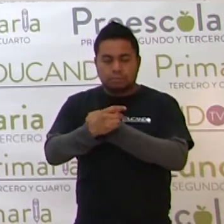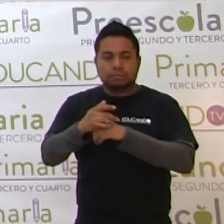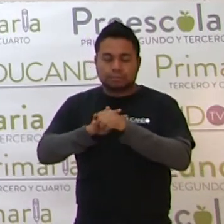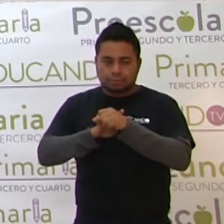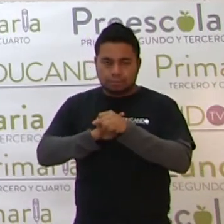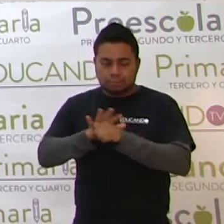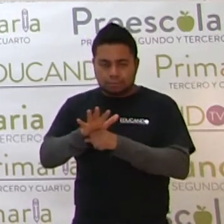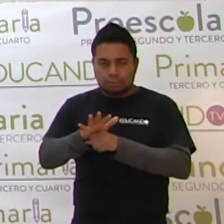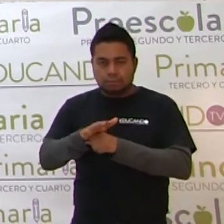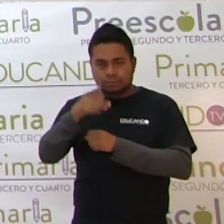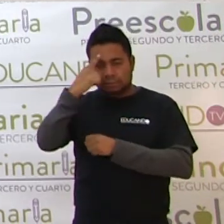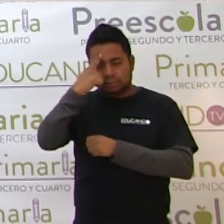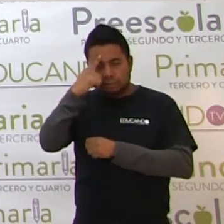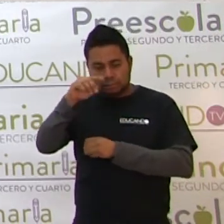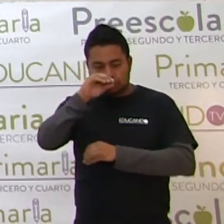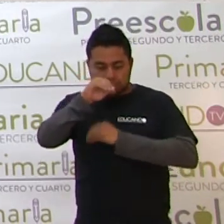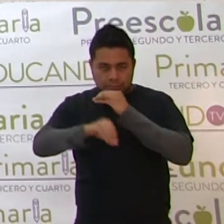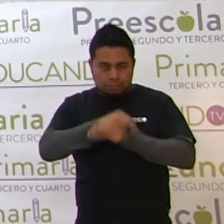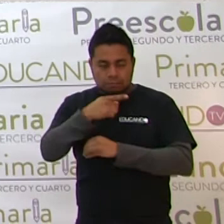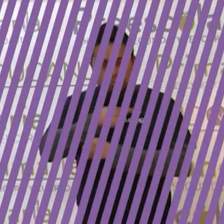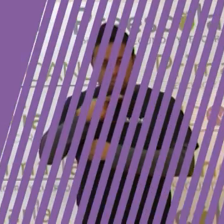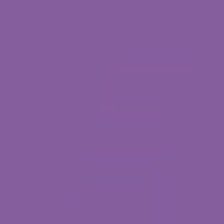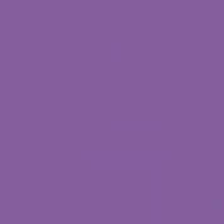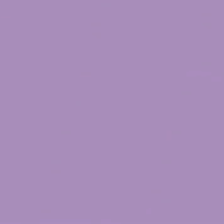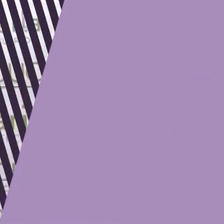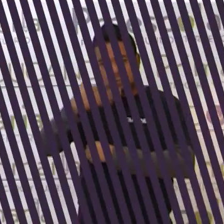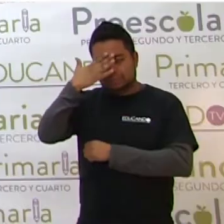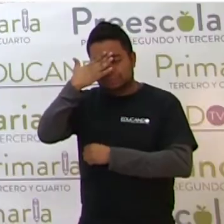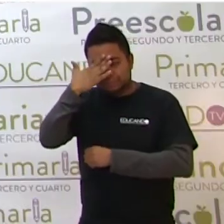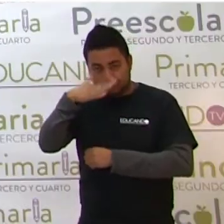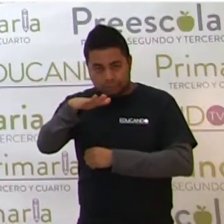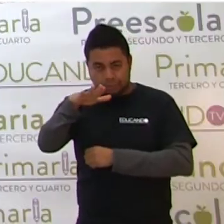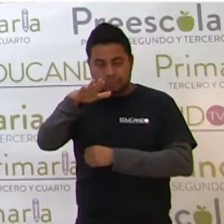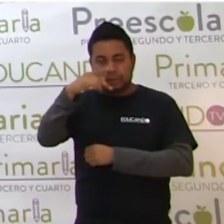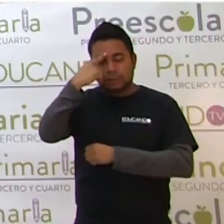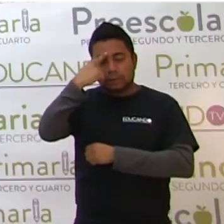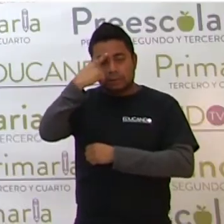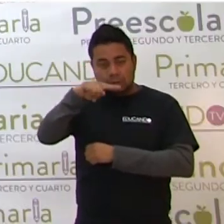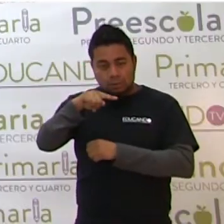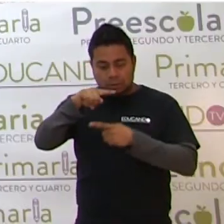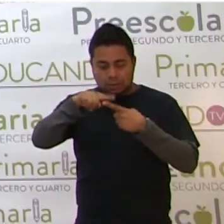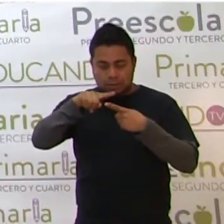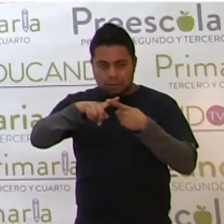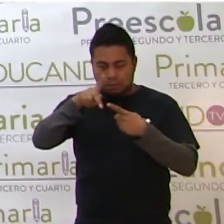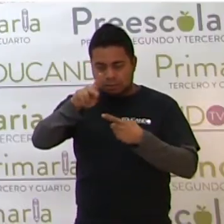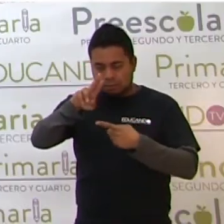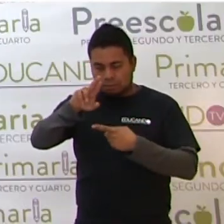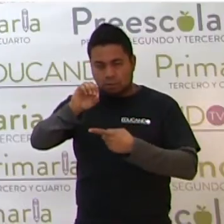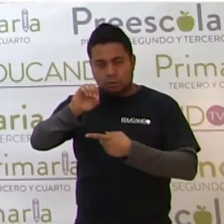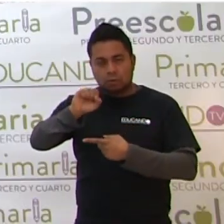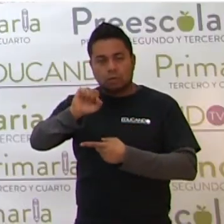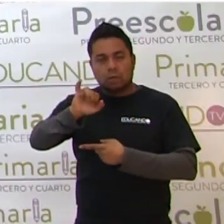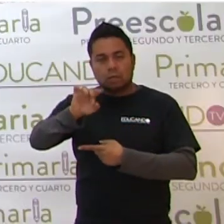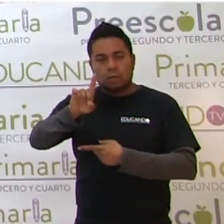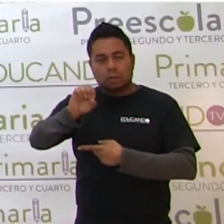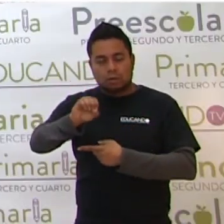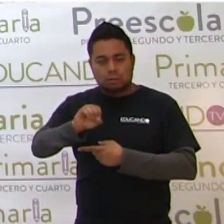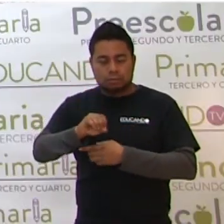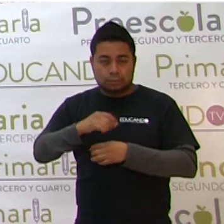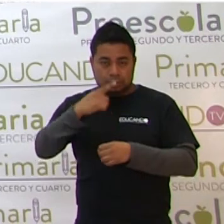son los puntos que debes de tomar en cuenta para el recurso prosódico. El primero es